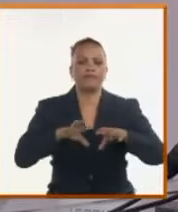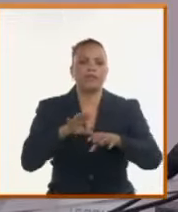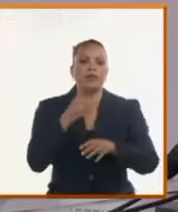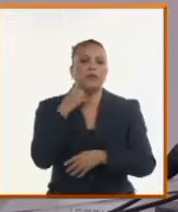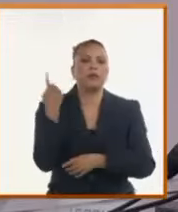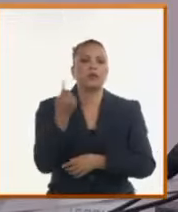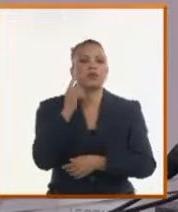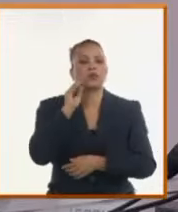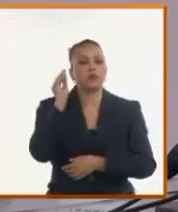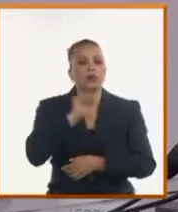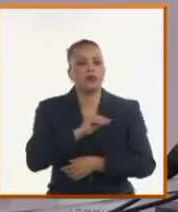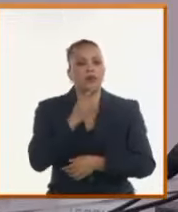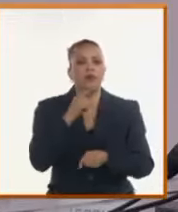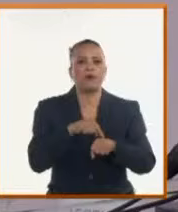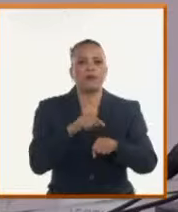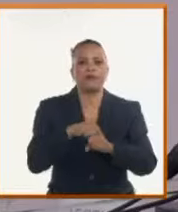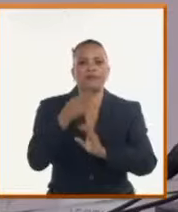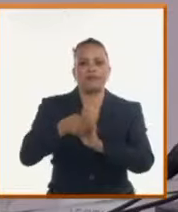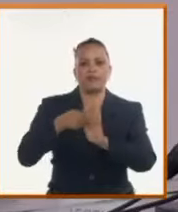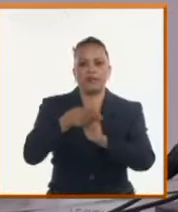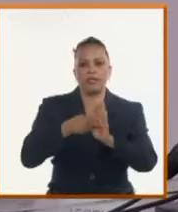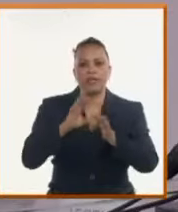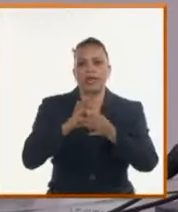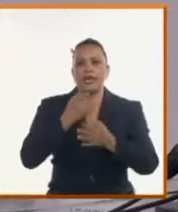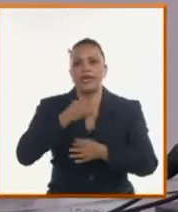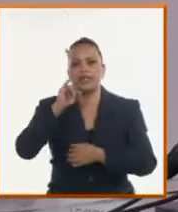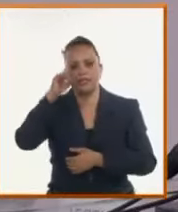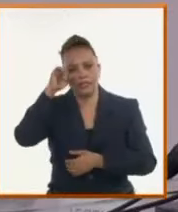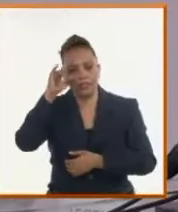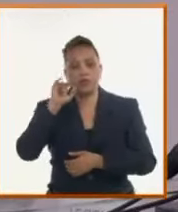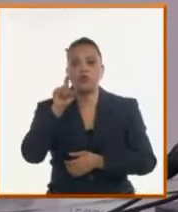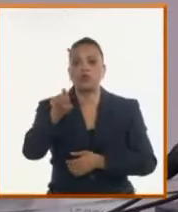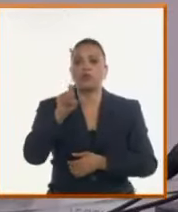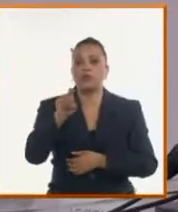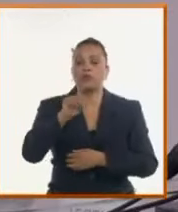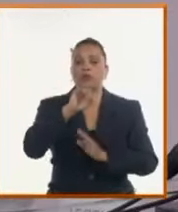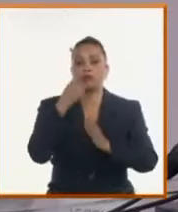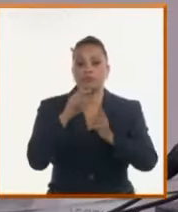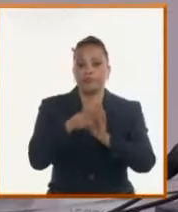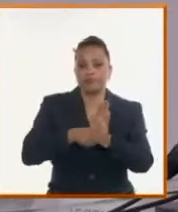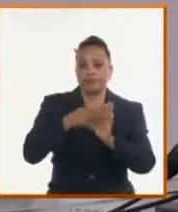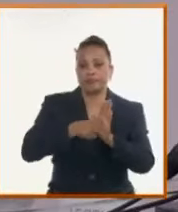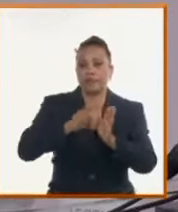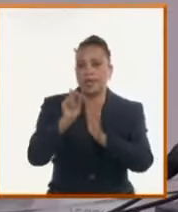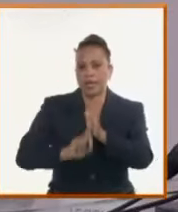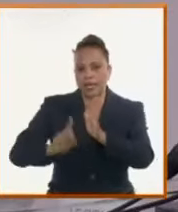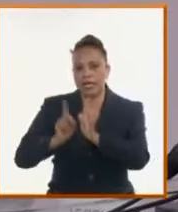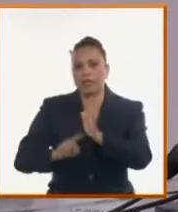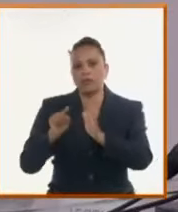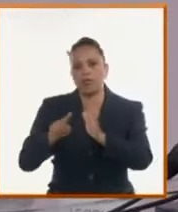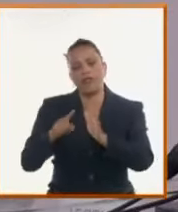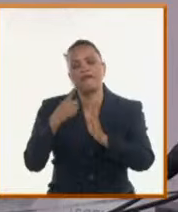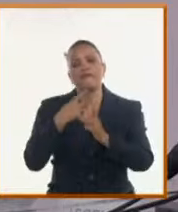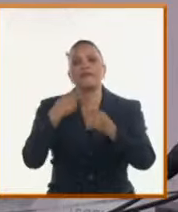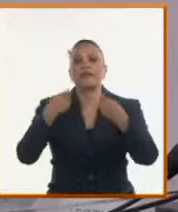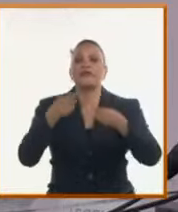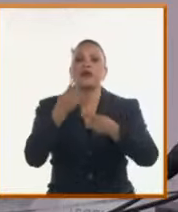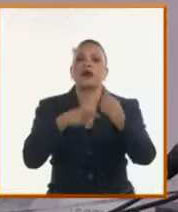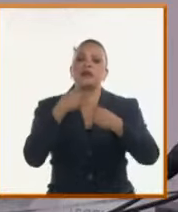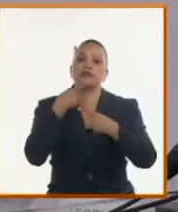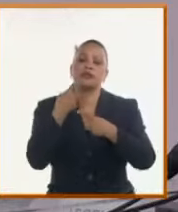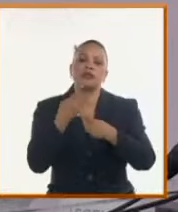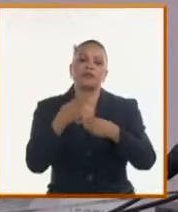los que consideramos que en cuanto al Ferrocarril de Jersey último ferrocarril eléctrico de Cuba debieran emprenderse algunas acciones algo que también